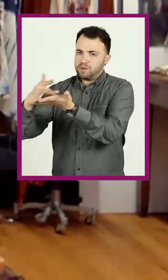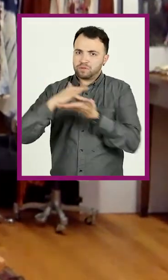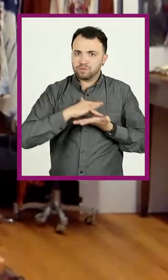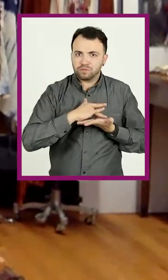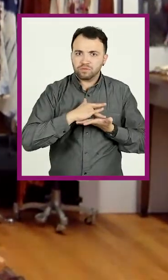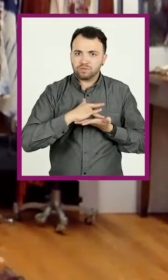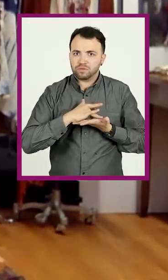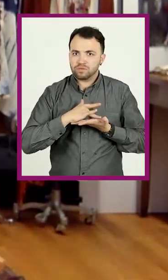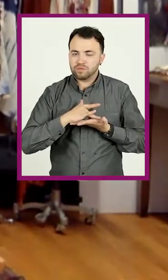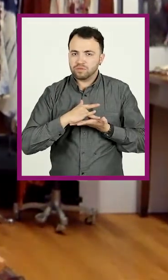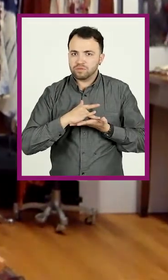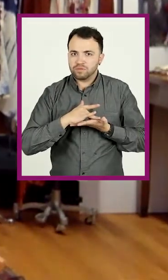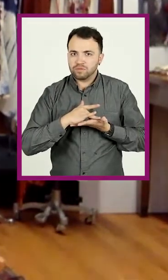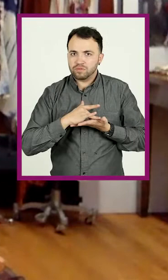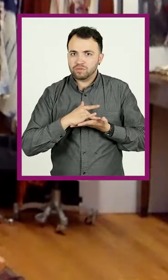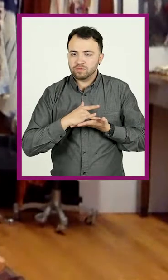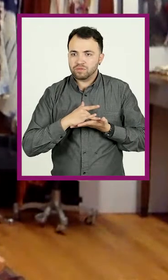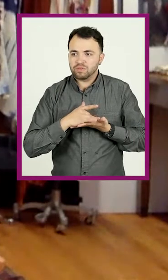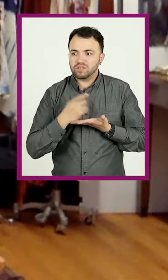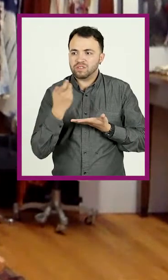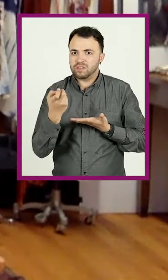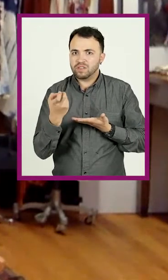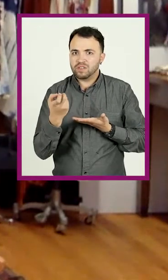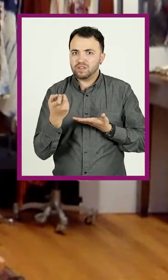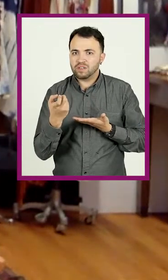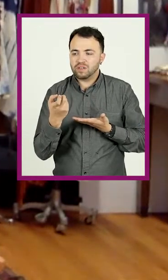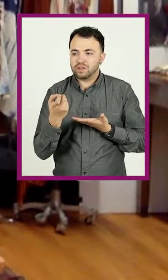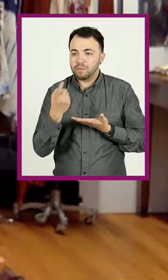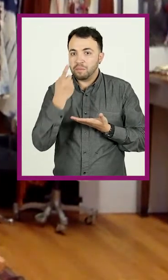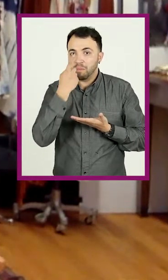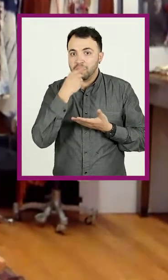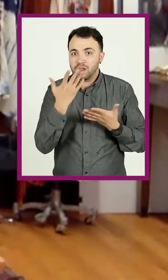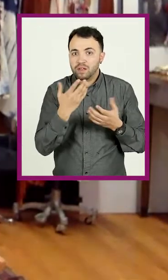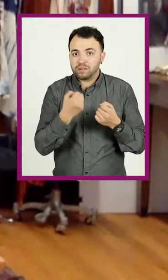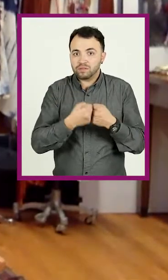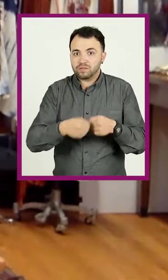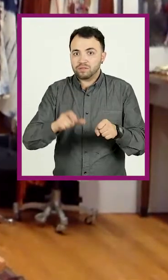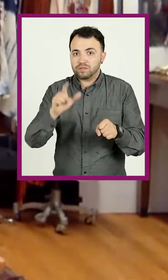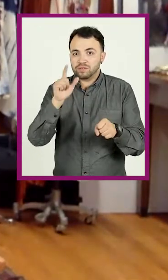son el fundamento para una sociedad